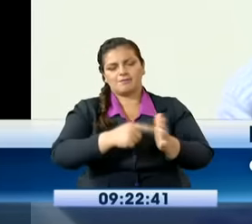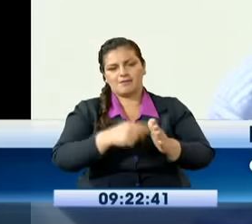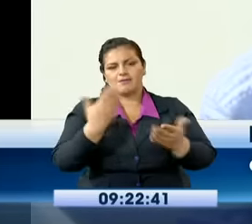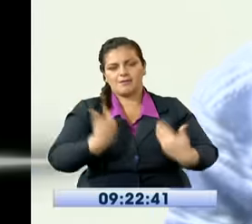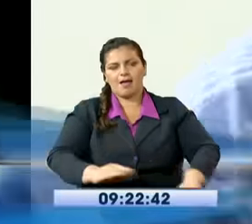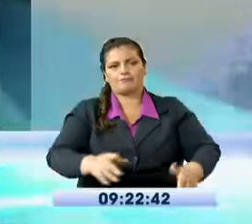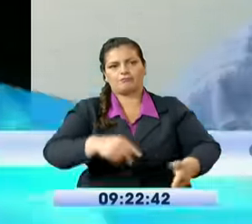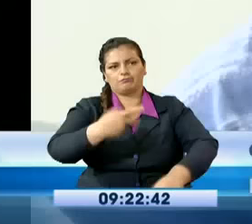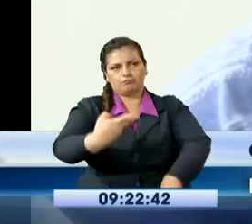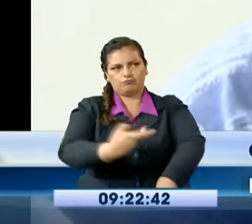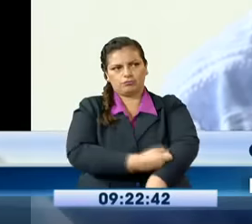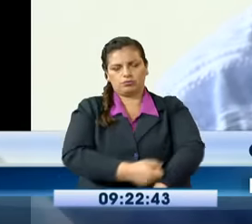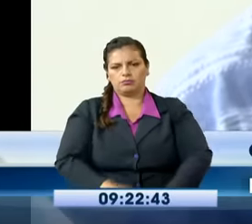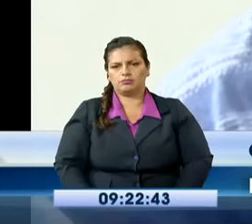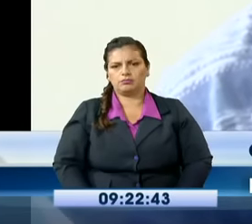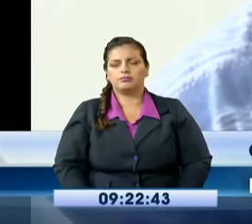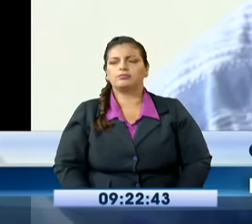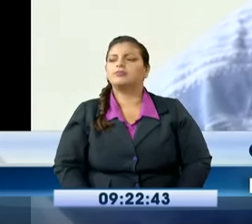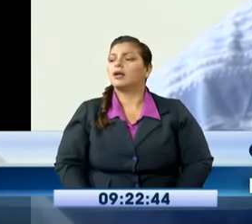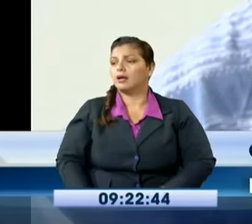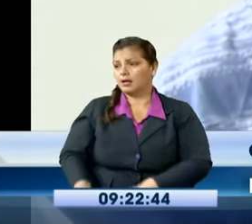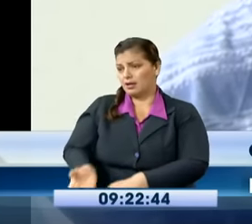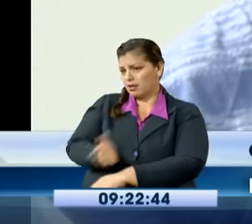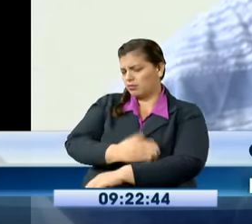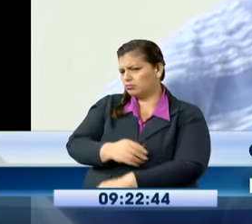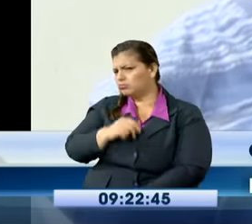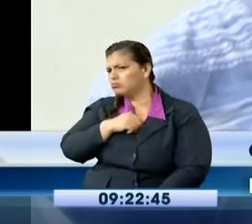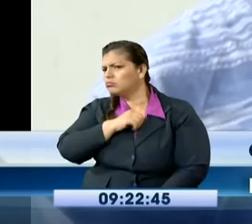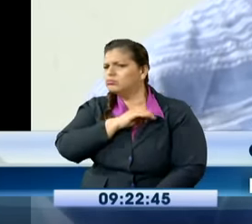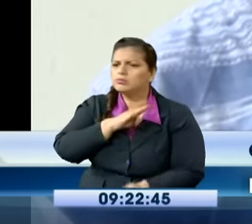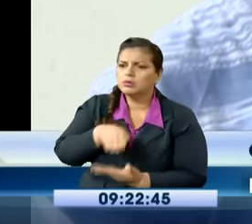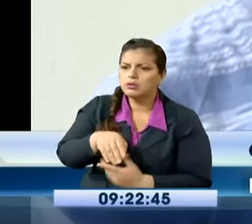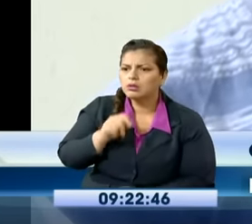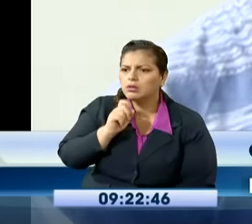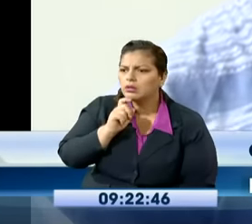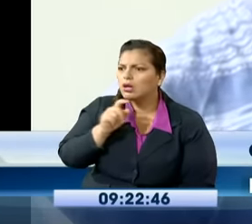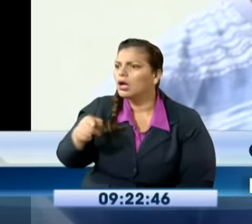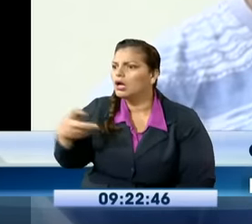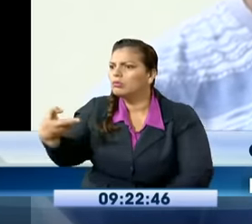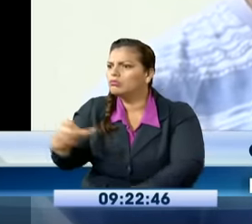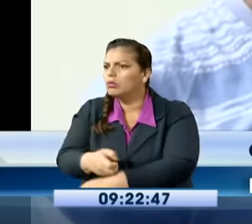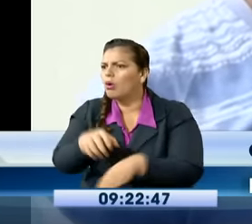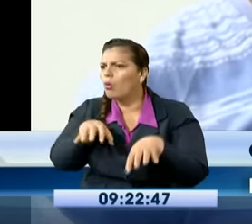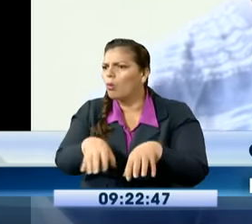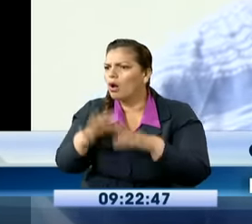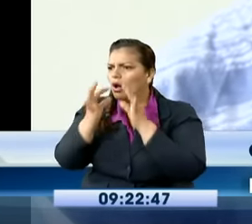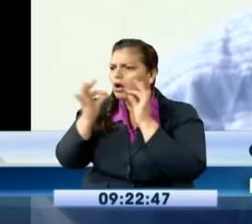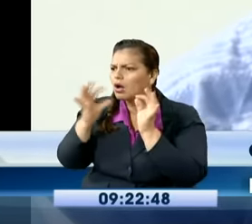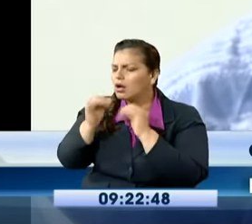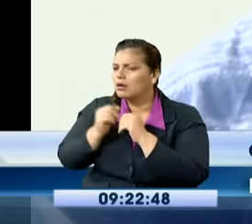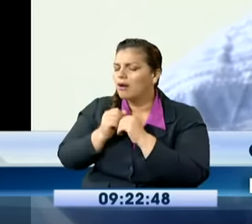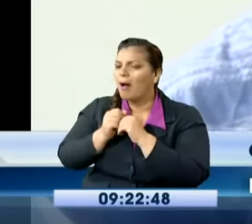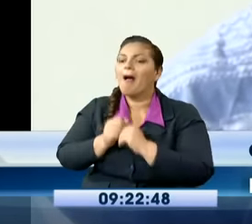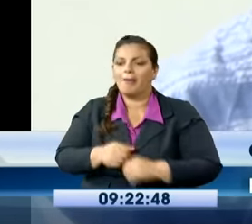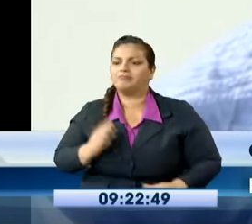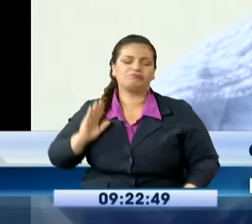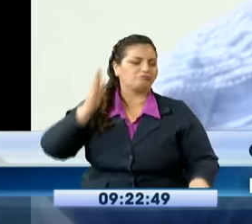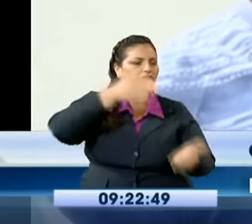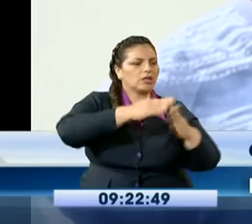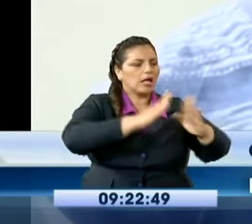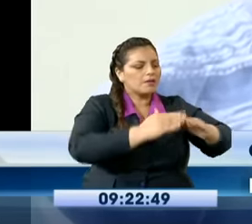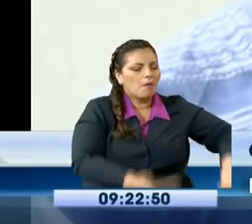centro de salud. Ahí vi que estaban vacunando. Como no había la vacuna, me los traje de una vez. Y es totalmente gratuita, a lo mejor. Claro, porque está